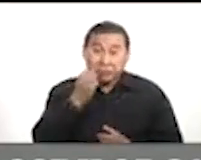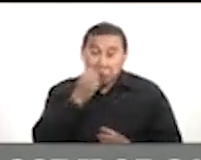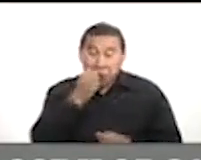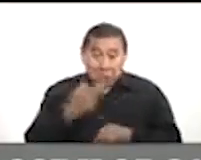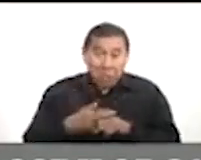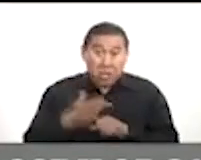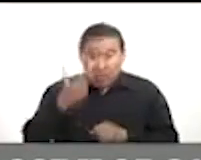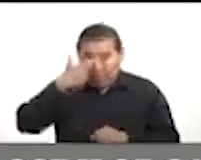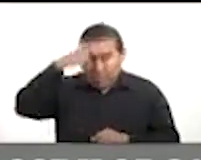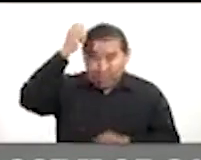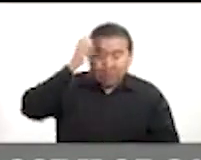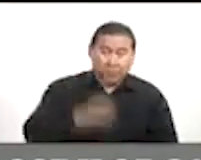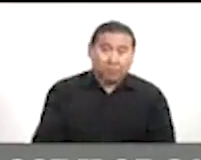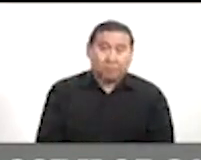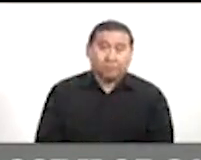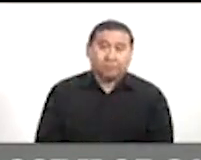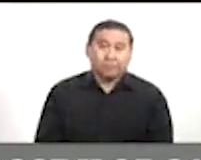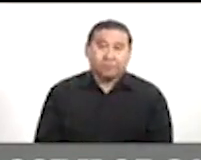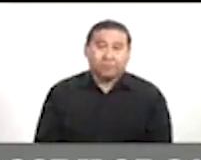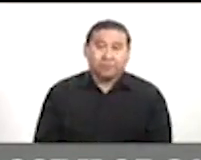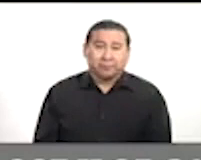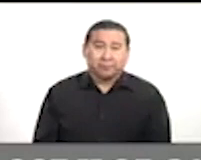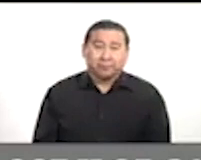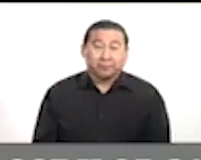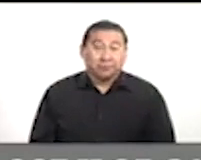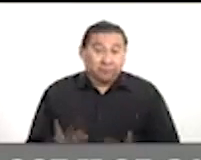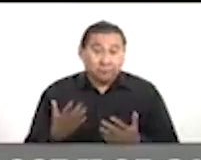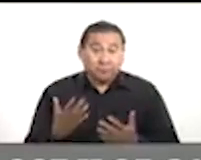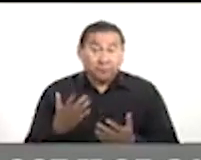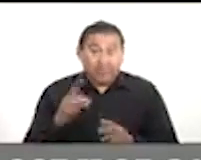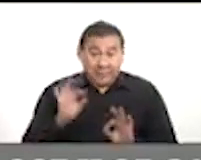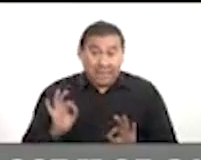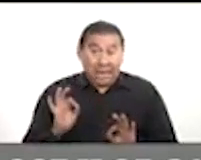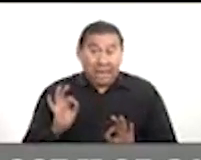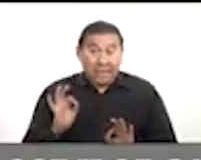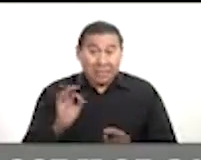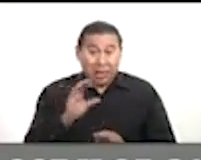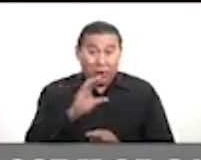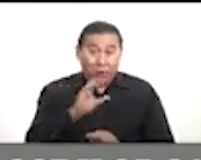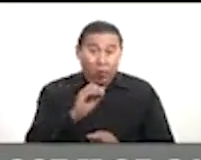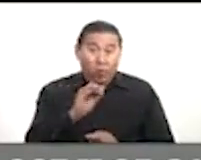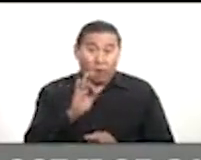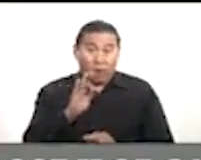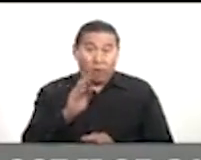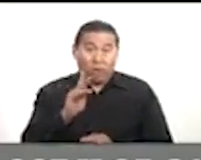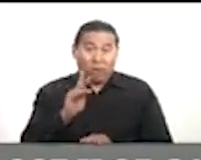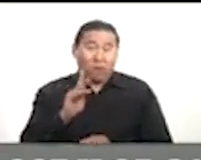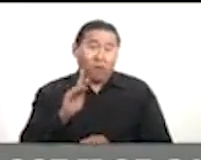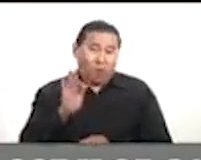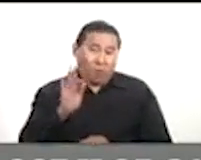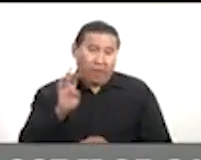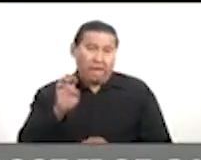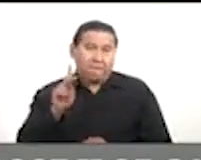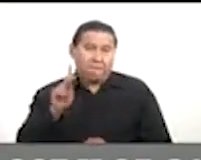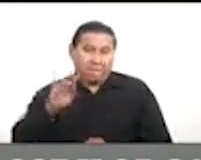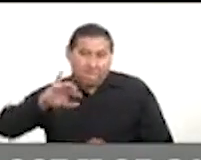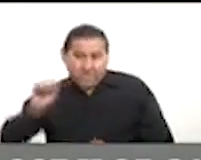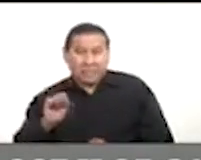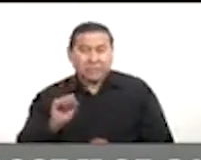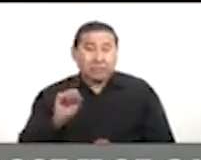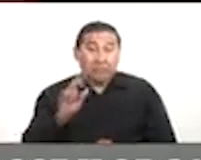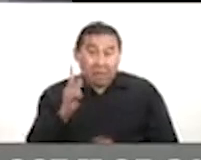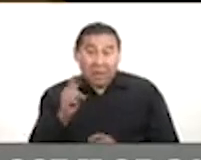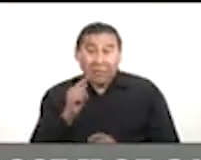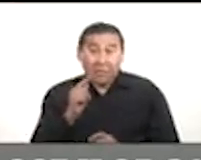Marina la inminente aprobación de COFEPRIS para la vacunación de menores